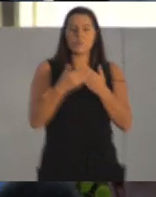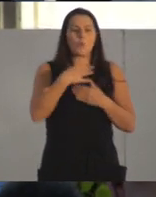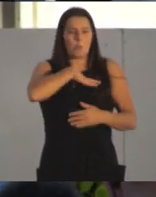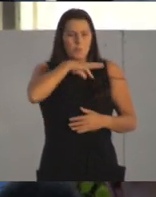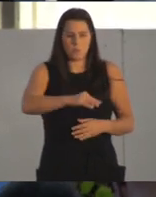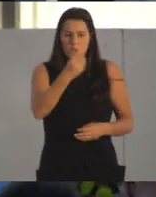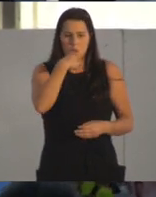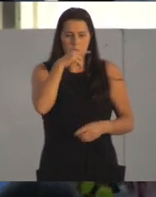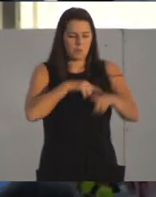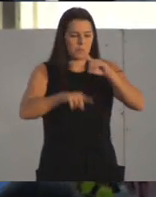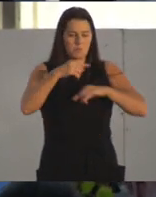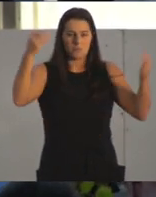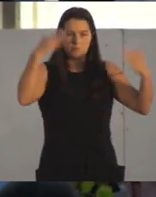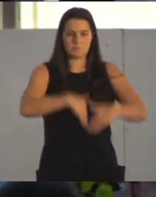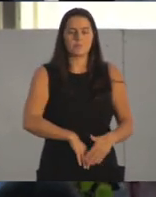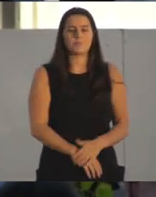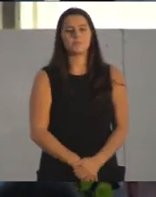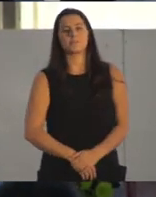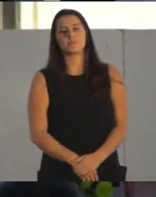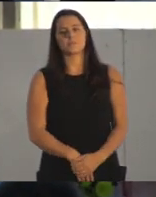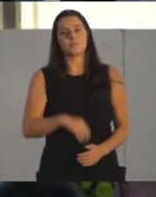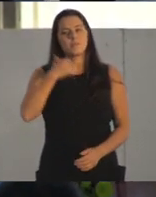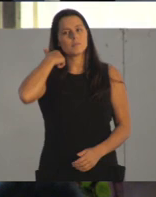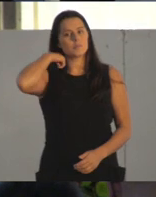sin ningún tipo de problema.